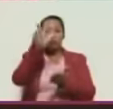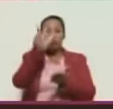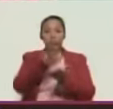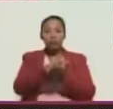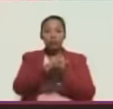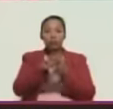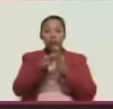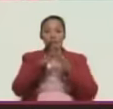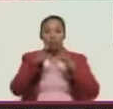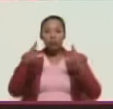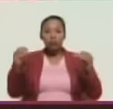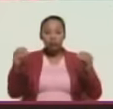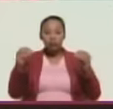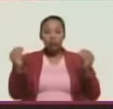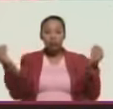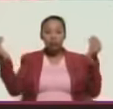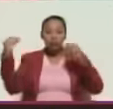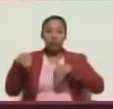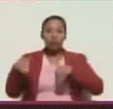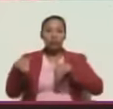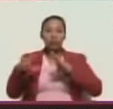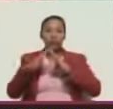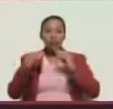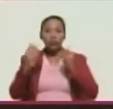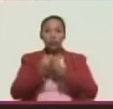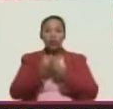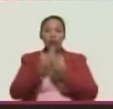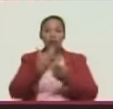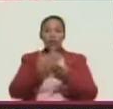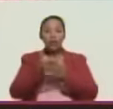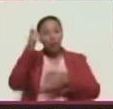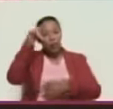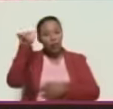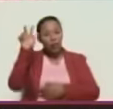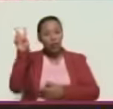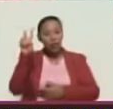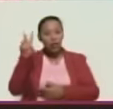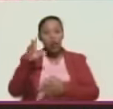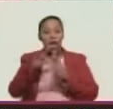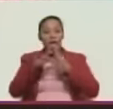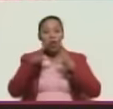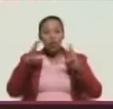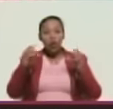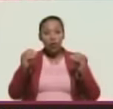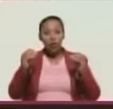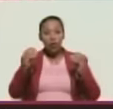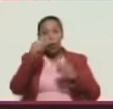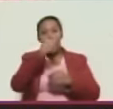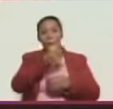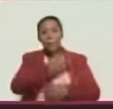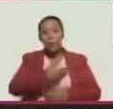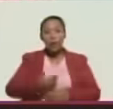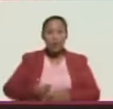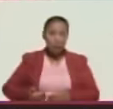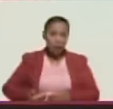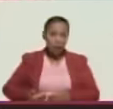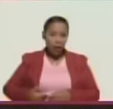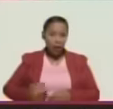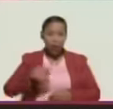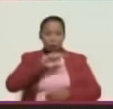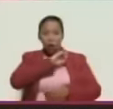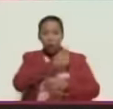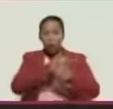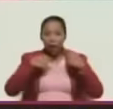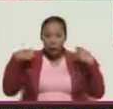todo por unanimidad nuevamente le agradecemos al pueblo de Venezuela y a todos los presidentes de los los poderes